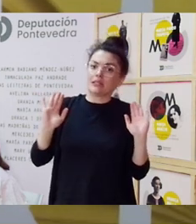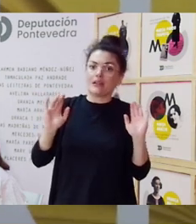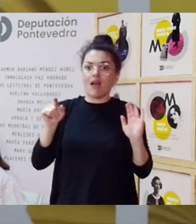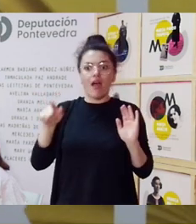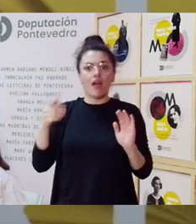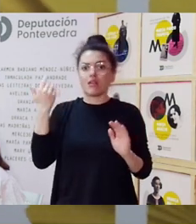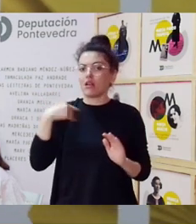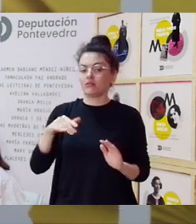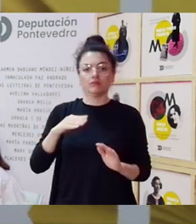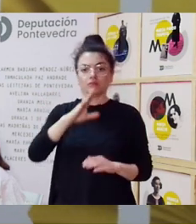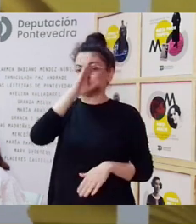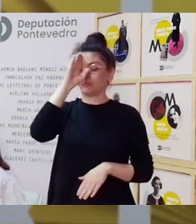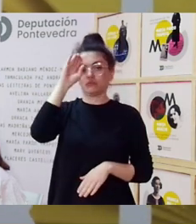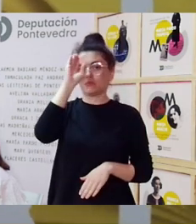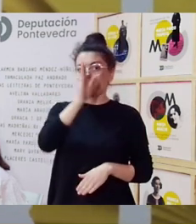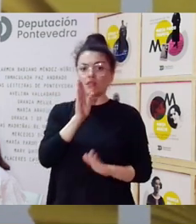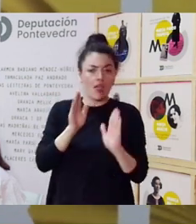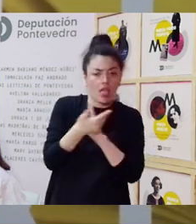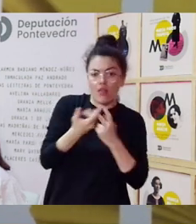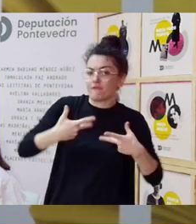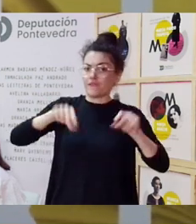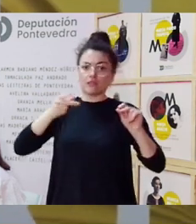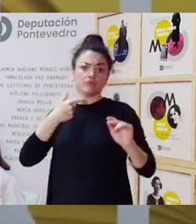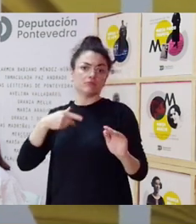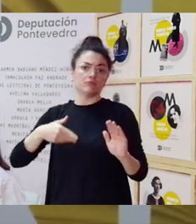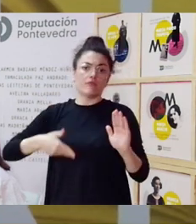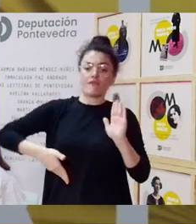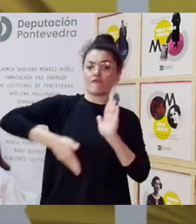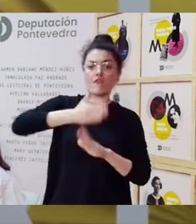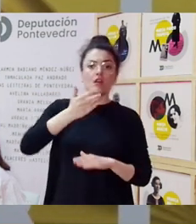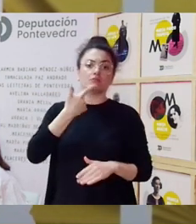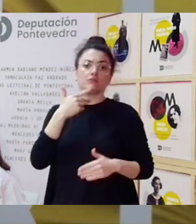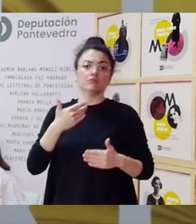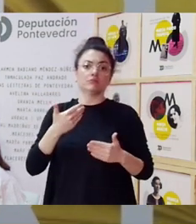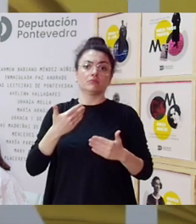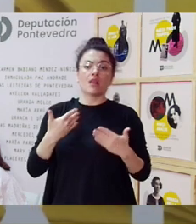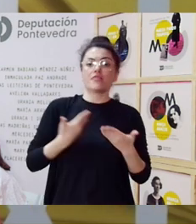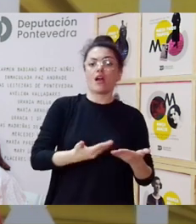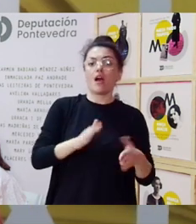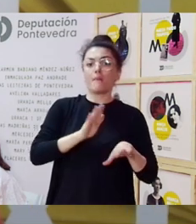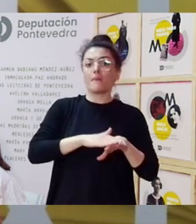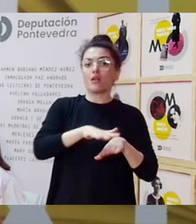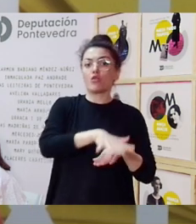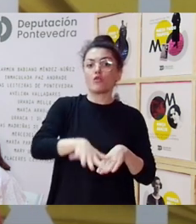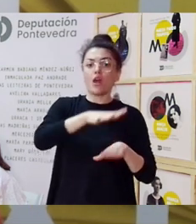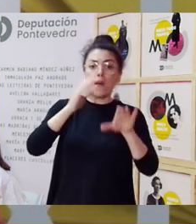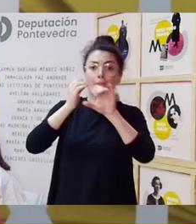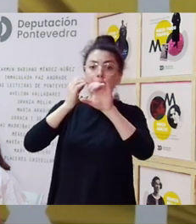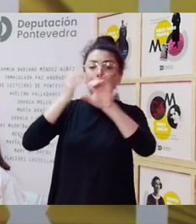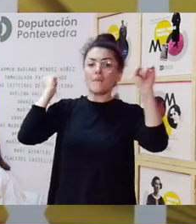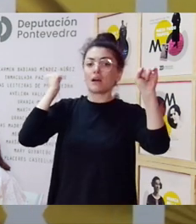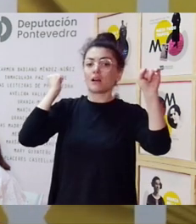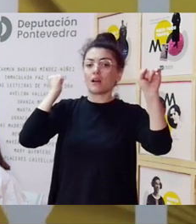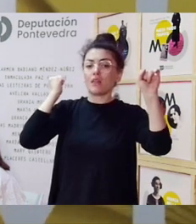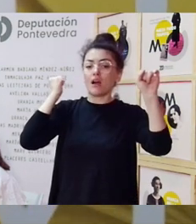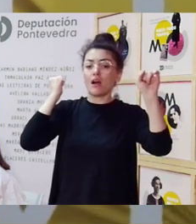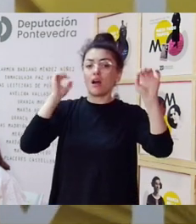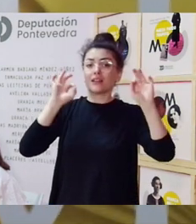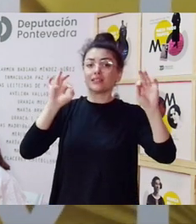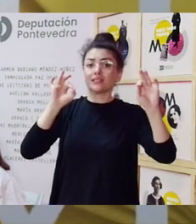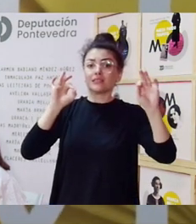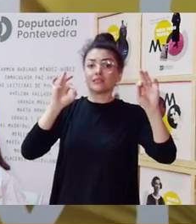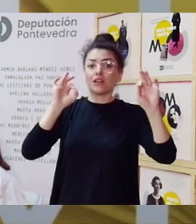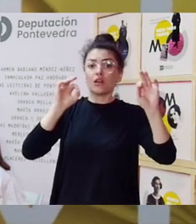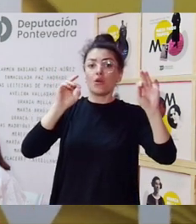él saliu de donde estaba e foise a entregar a embaixada ao consulado de